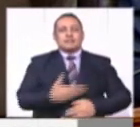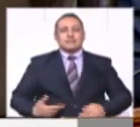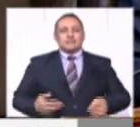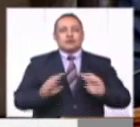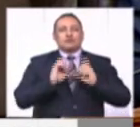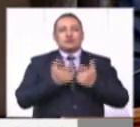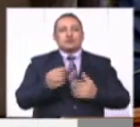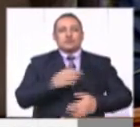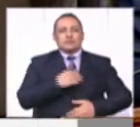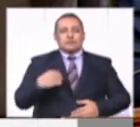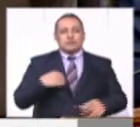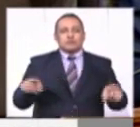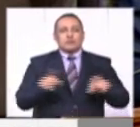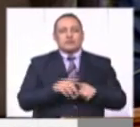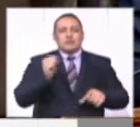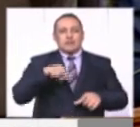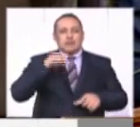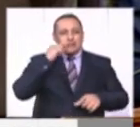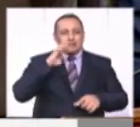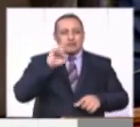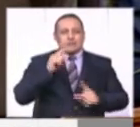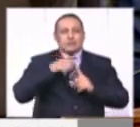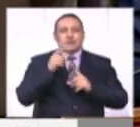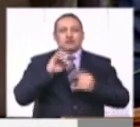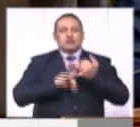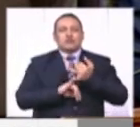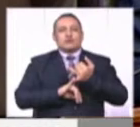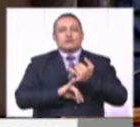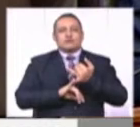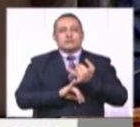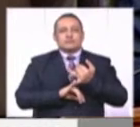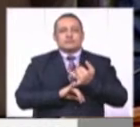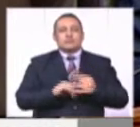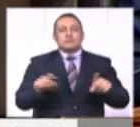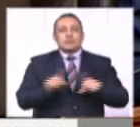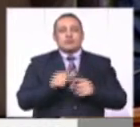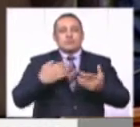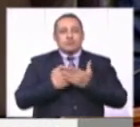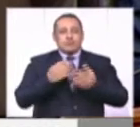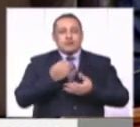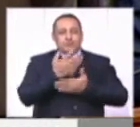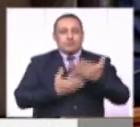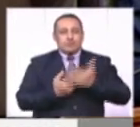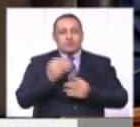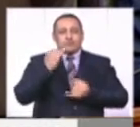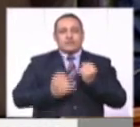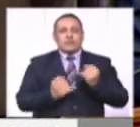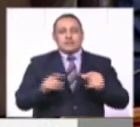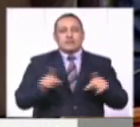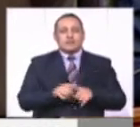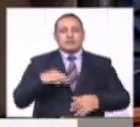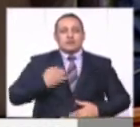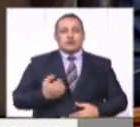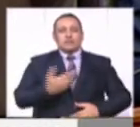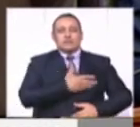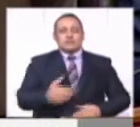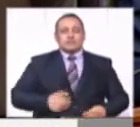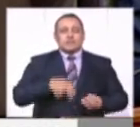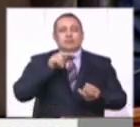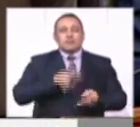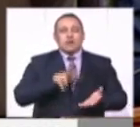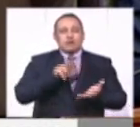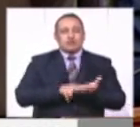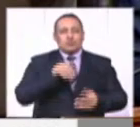Consejo de ministros señor Aníbal Torres Vázquez el referido informe final señor presidente fue aprobado por por